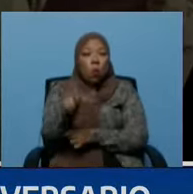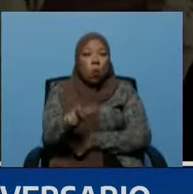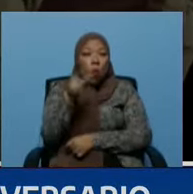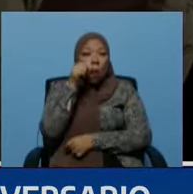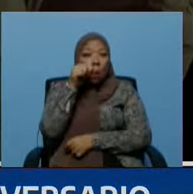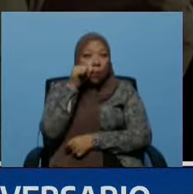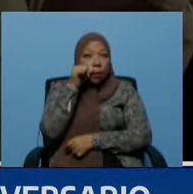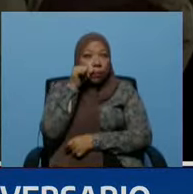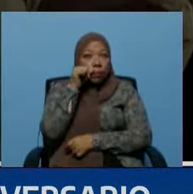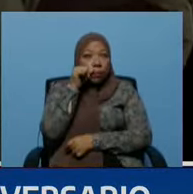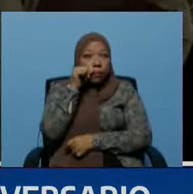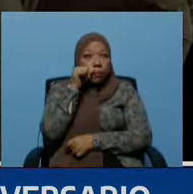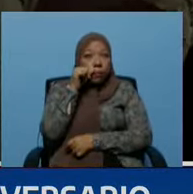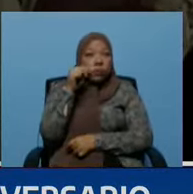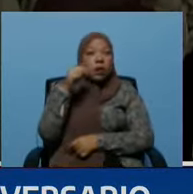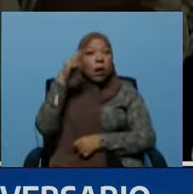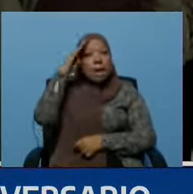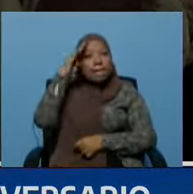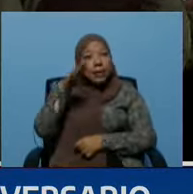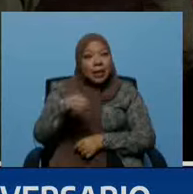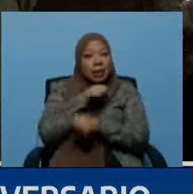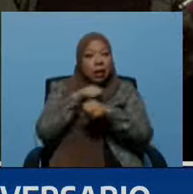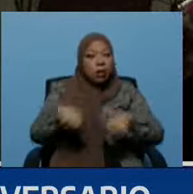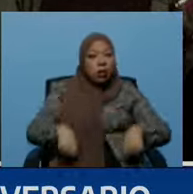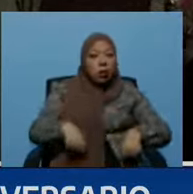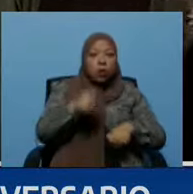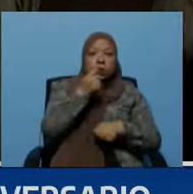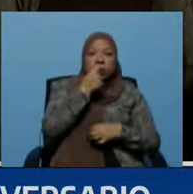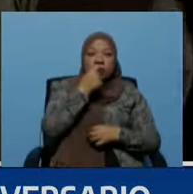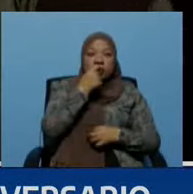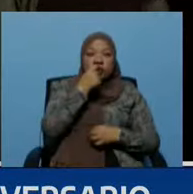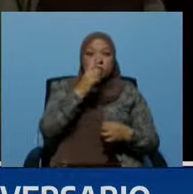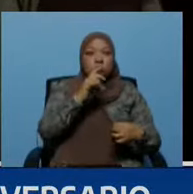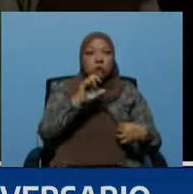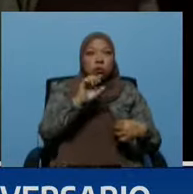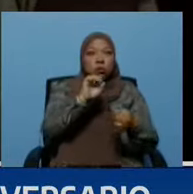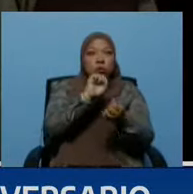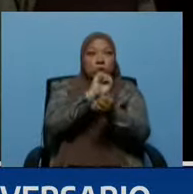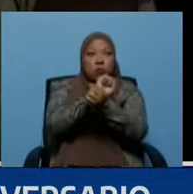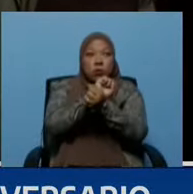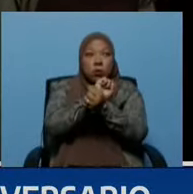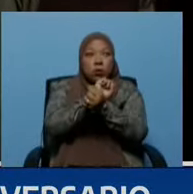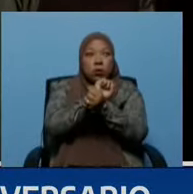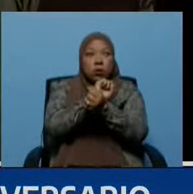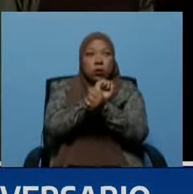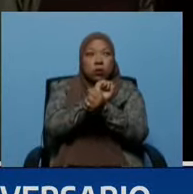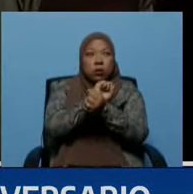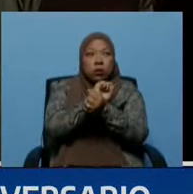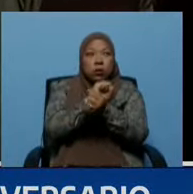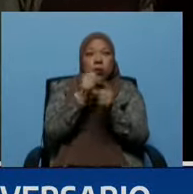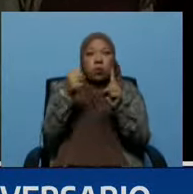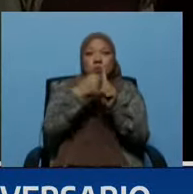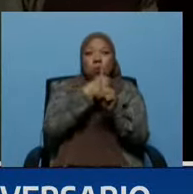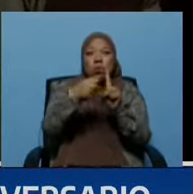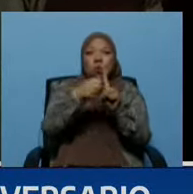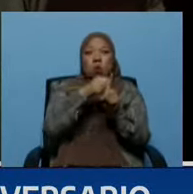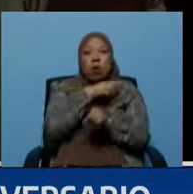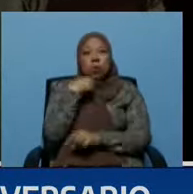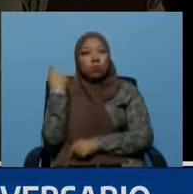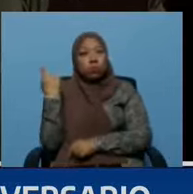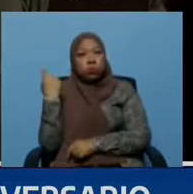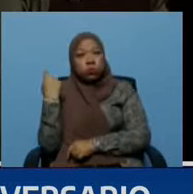oficial, teniente coronel, y lo amarran y lo amenazan con